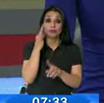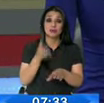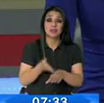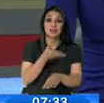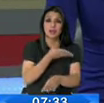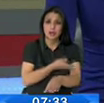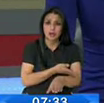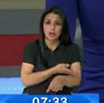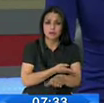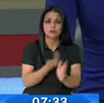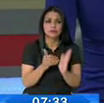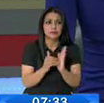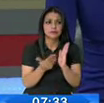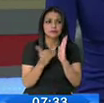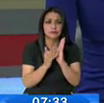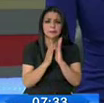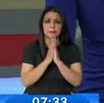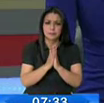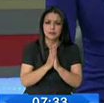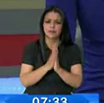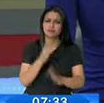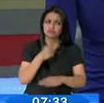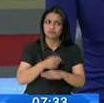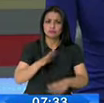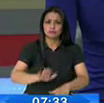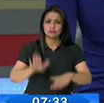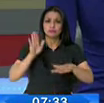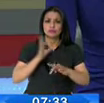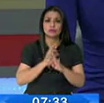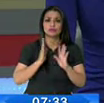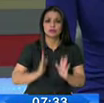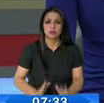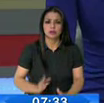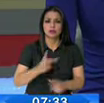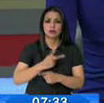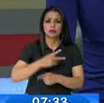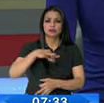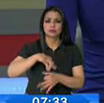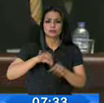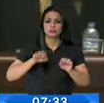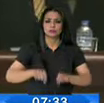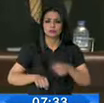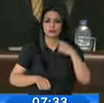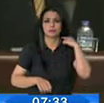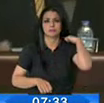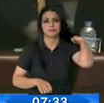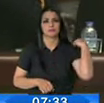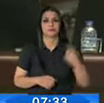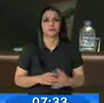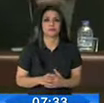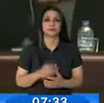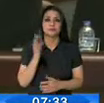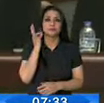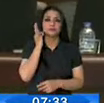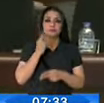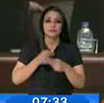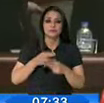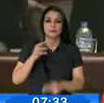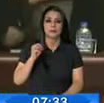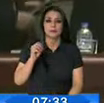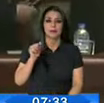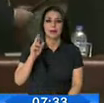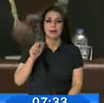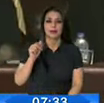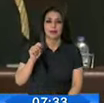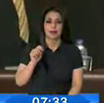presentado varias apelaciones exigiendo ser nombrada como funcionaria de la entidad electoral. Señora Marta Solanda Goyes. Ni